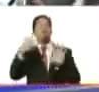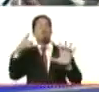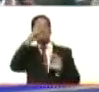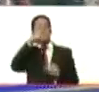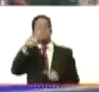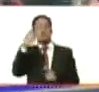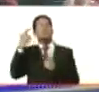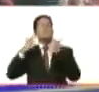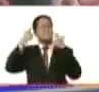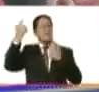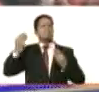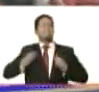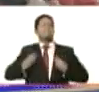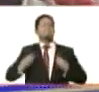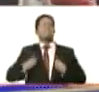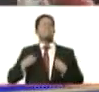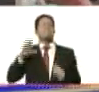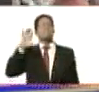vive!